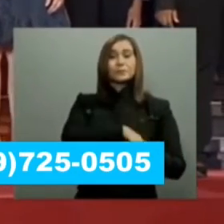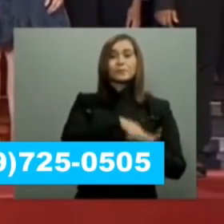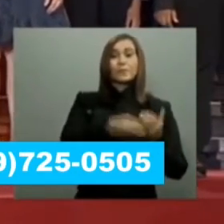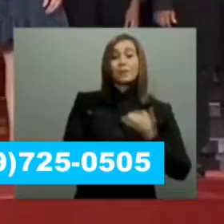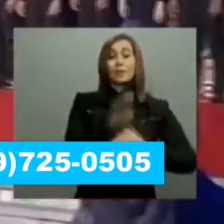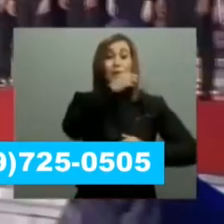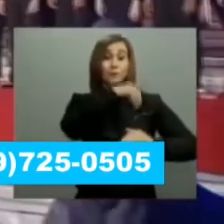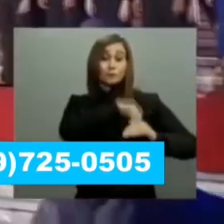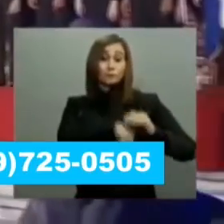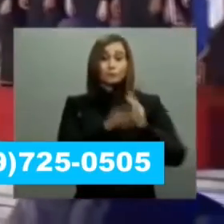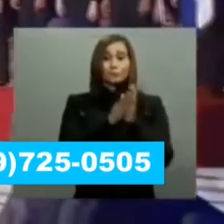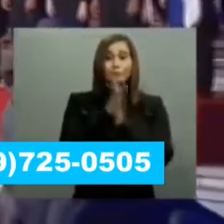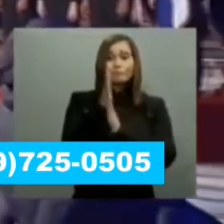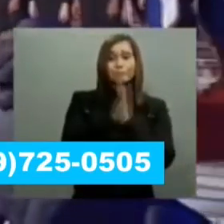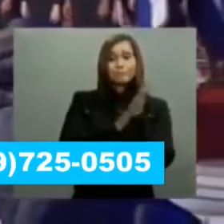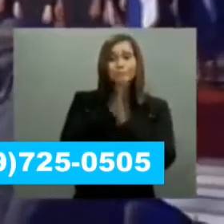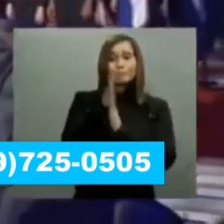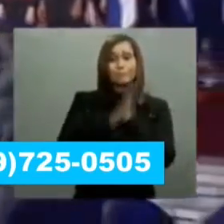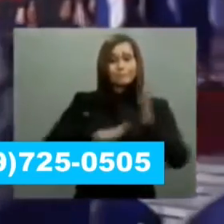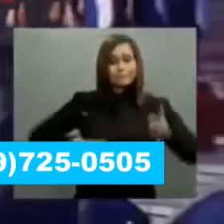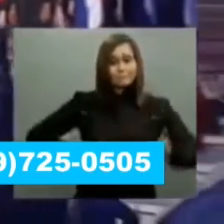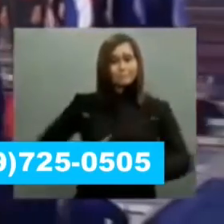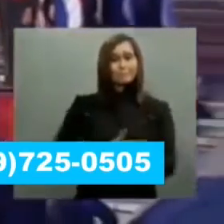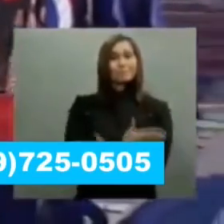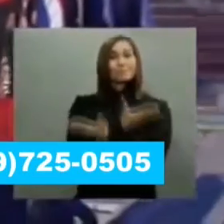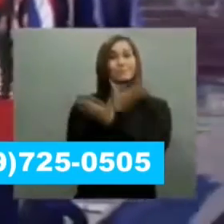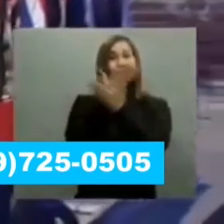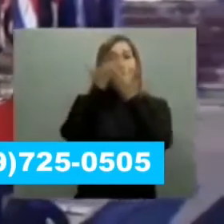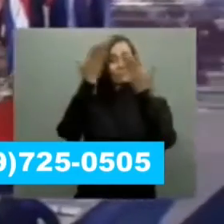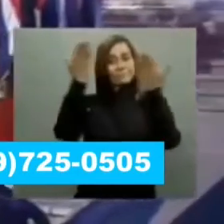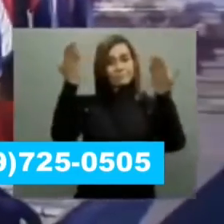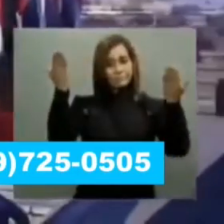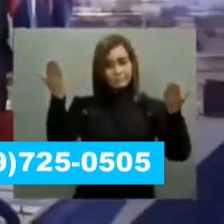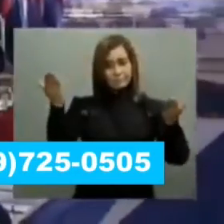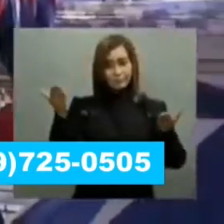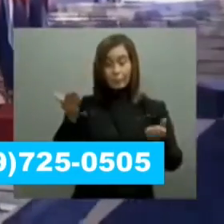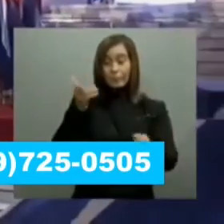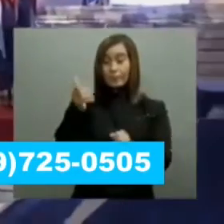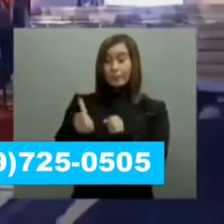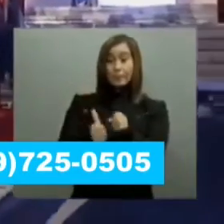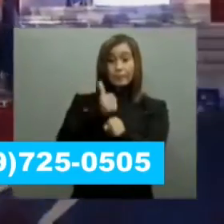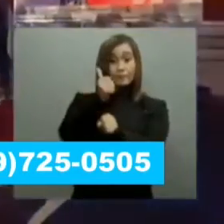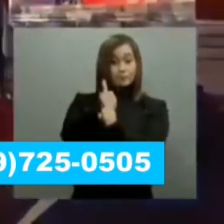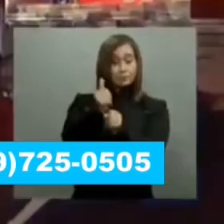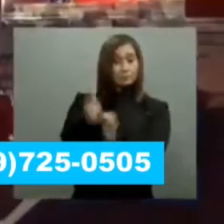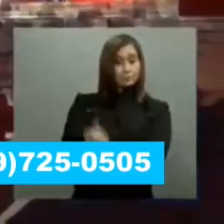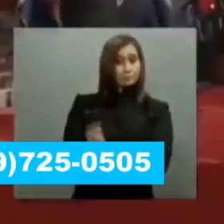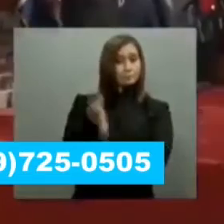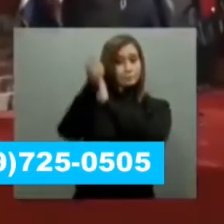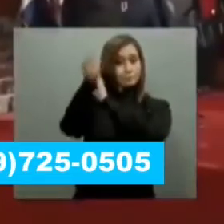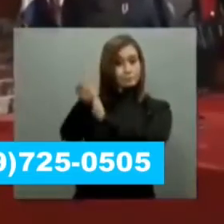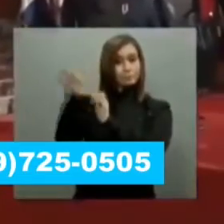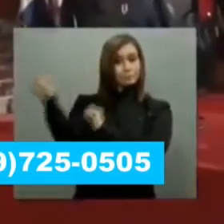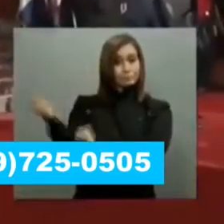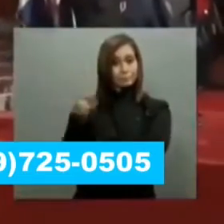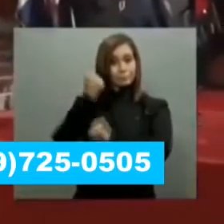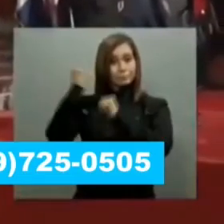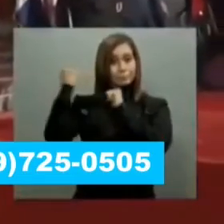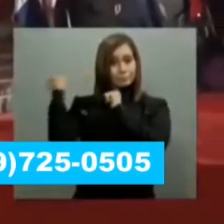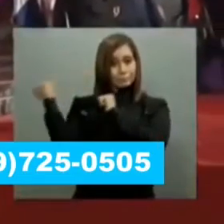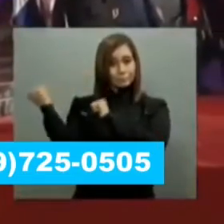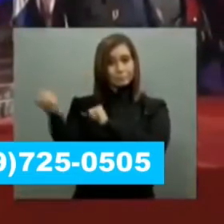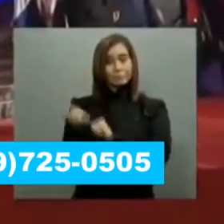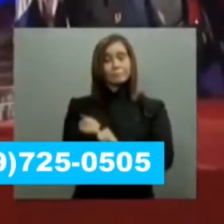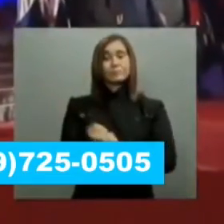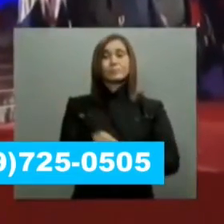cosas que tenían tapados en el pasado que nosotros no estábamos informados tanto como la juventud que ante el gobierno pasado era porque me